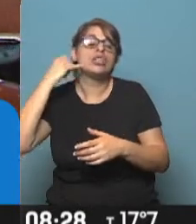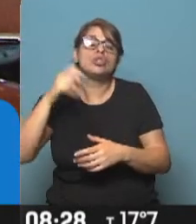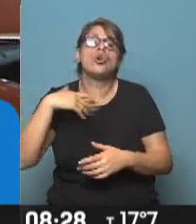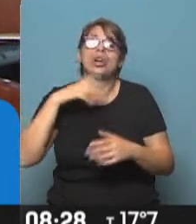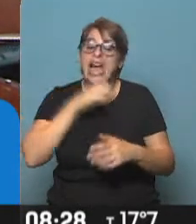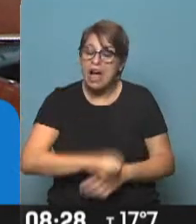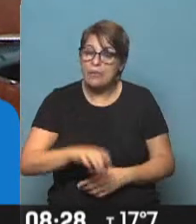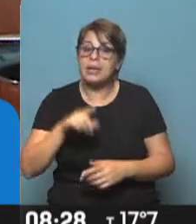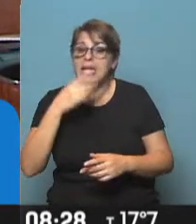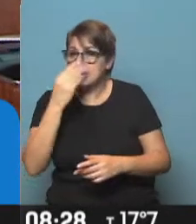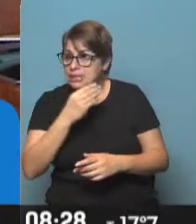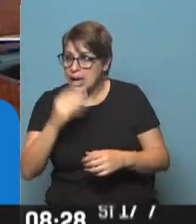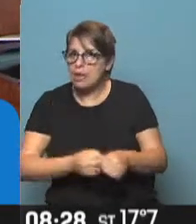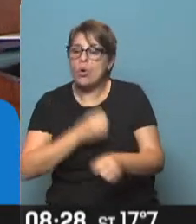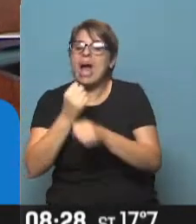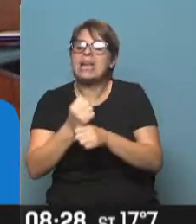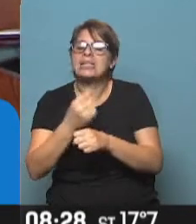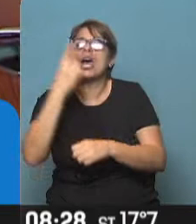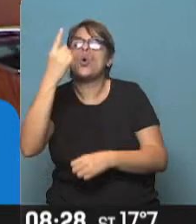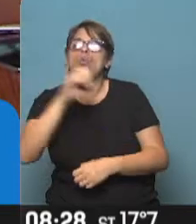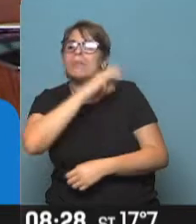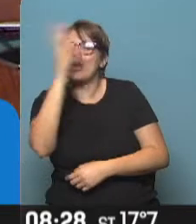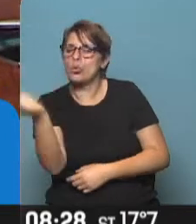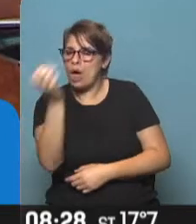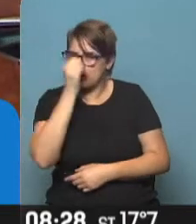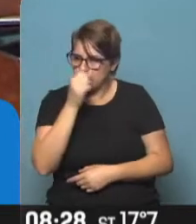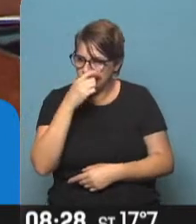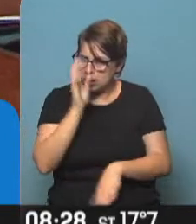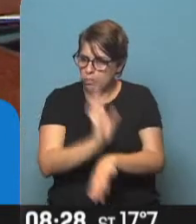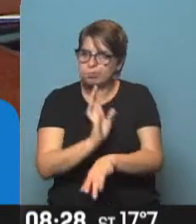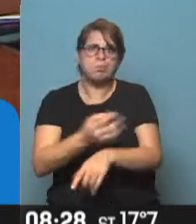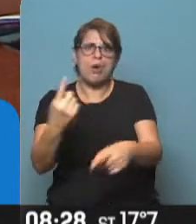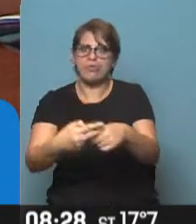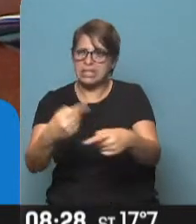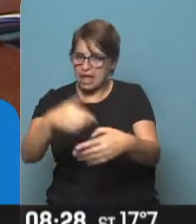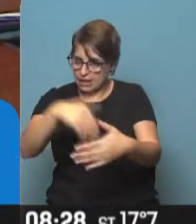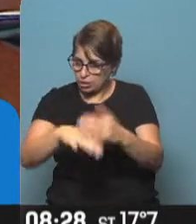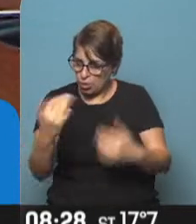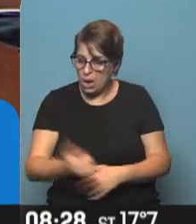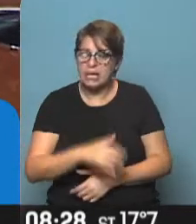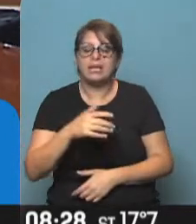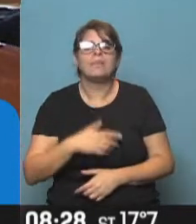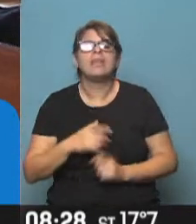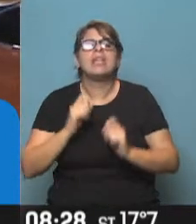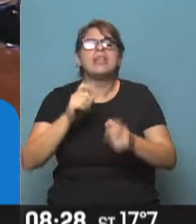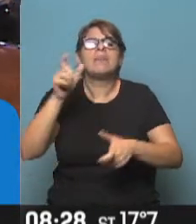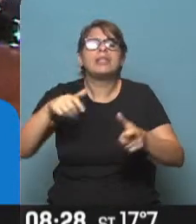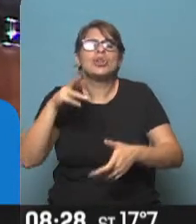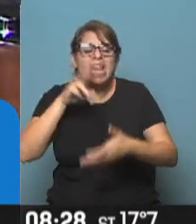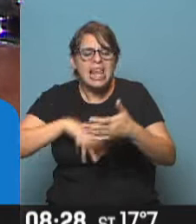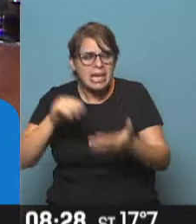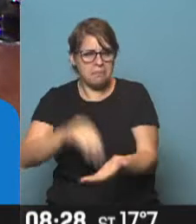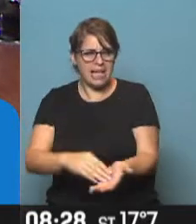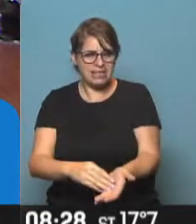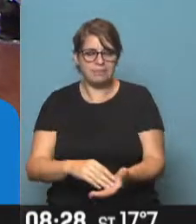como el sábado seguimos hasta la una del domingo con otras fiestas adentro hace que la gente lea más bueno